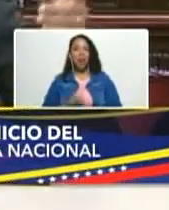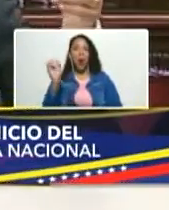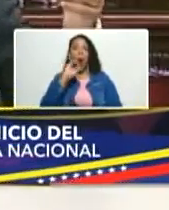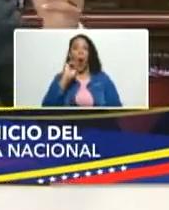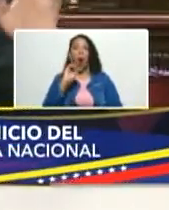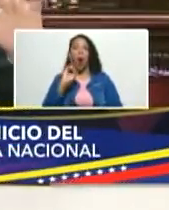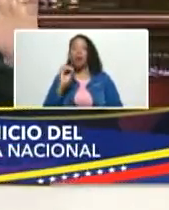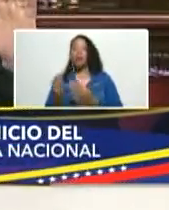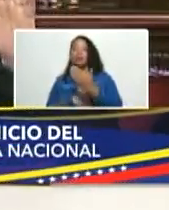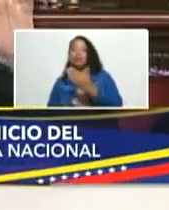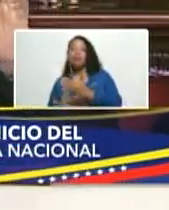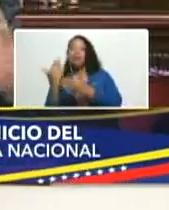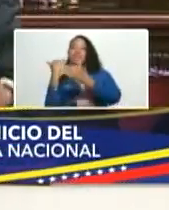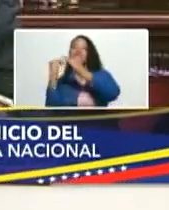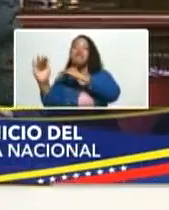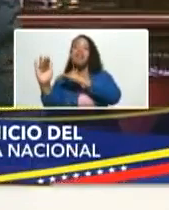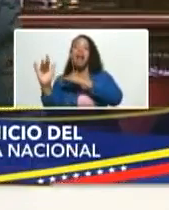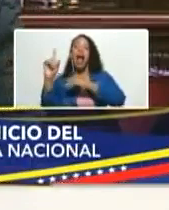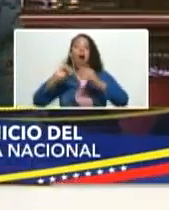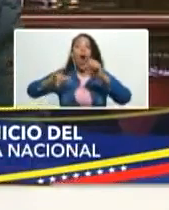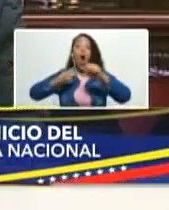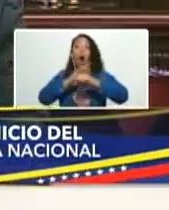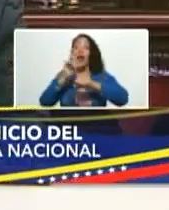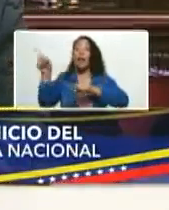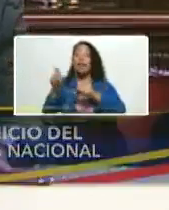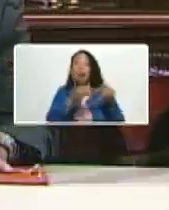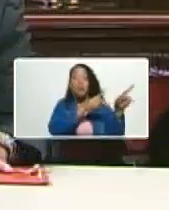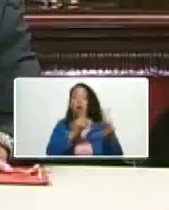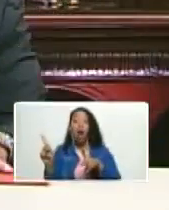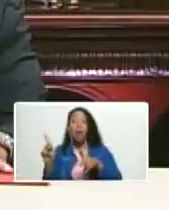ahí estaba José Rodríguez José Rodríguez no se pelaba un programa